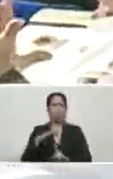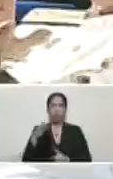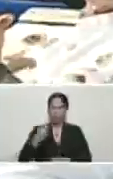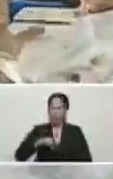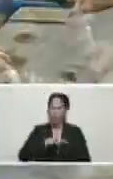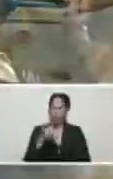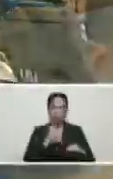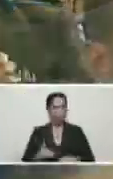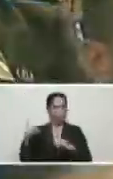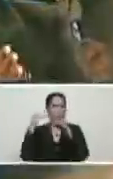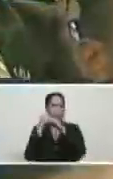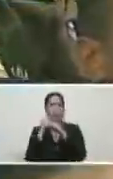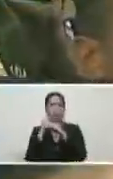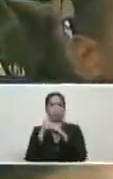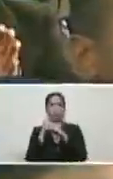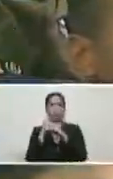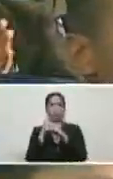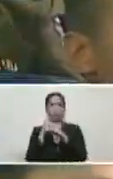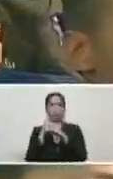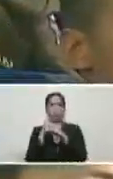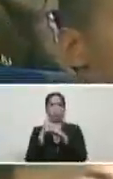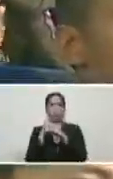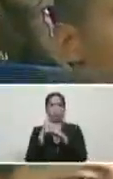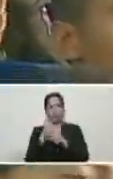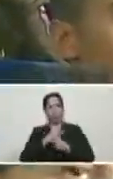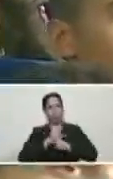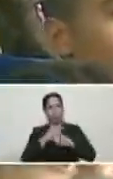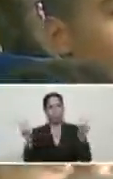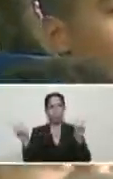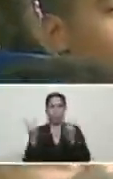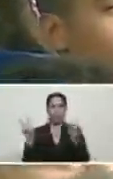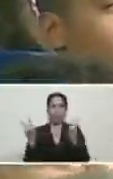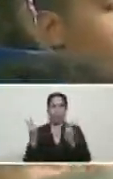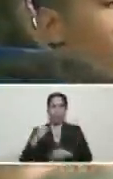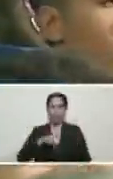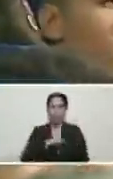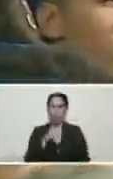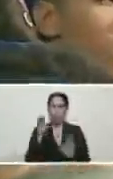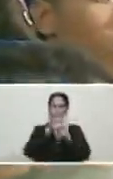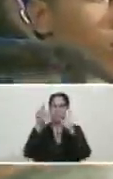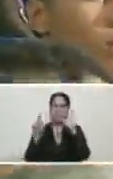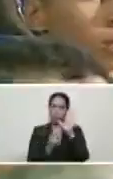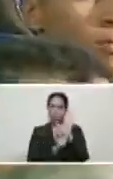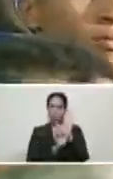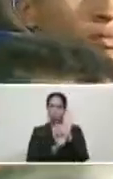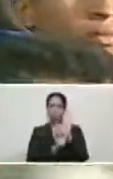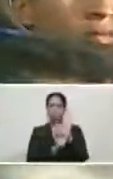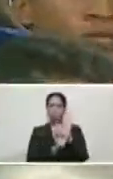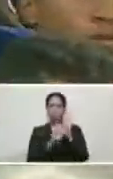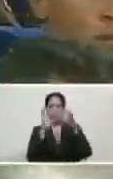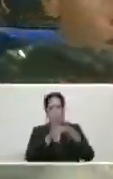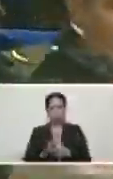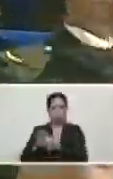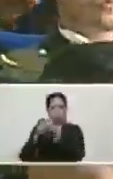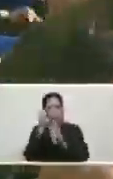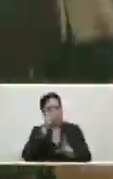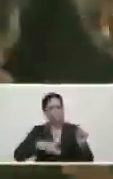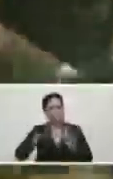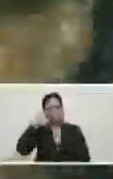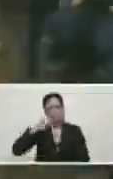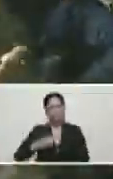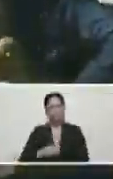nosotros, con nuestra moral, con nuestros valores, con nuestra constitución y con la unión cívico-militar.